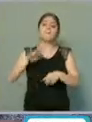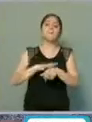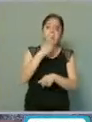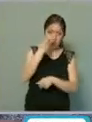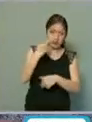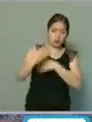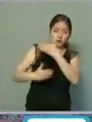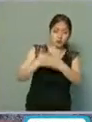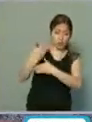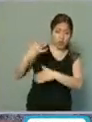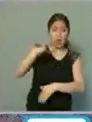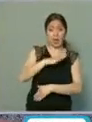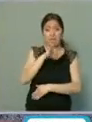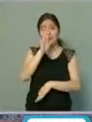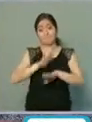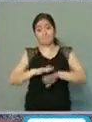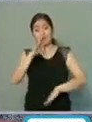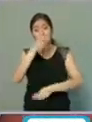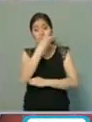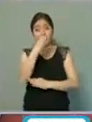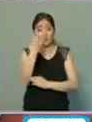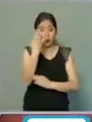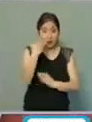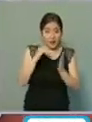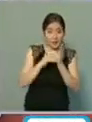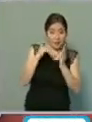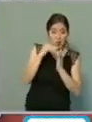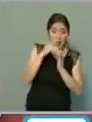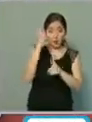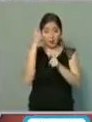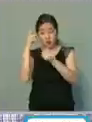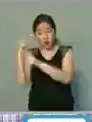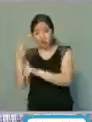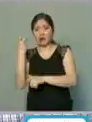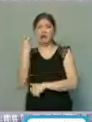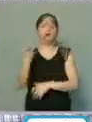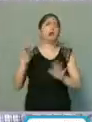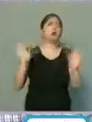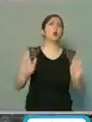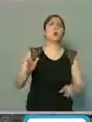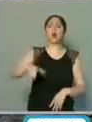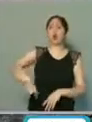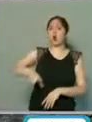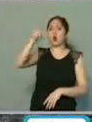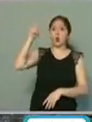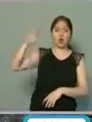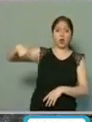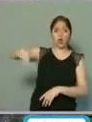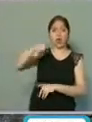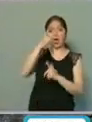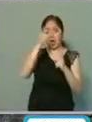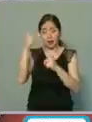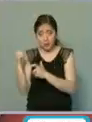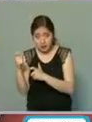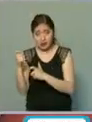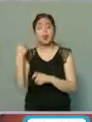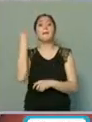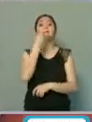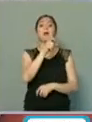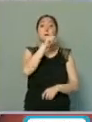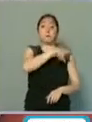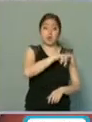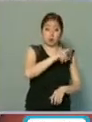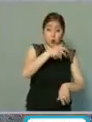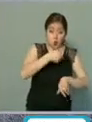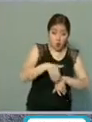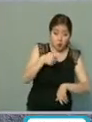eso. Tenemos más de 350 millones de armas en Estados Unidos. Es una locura de armas. Exactamente, de armas. Es un número